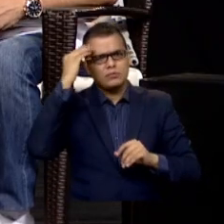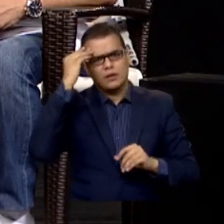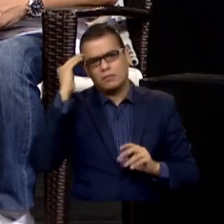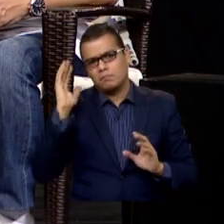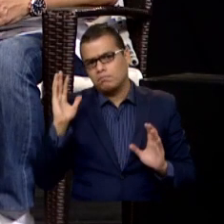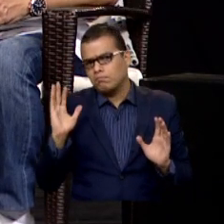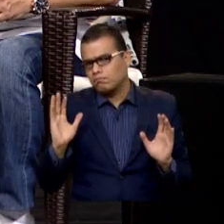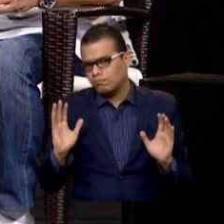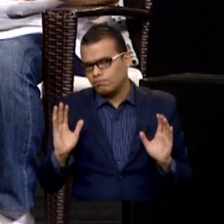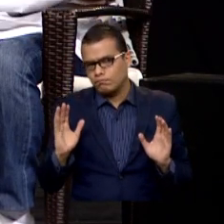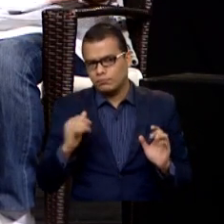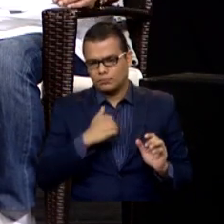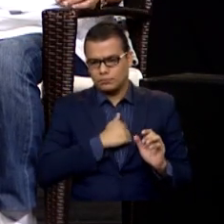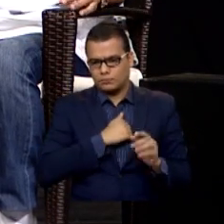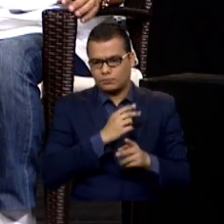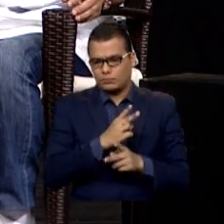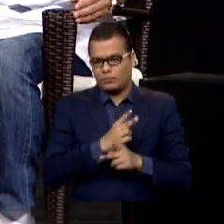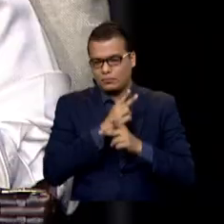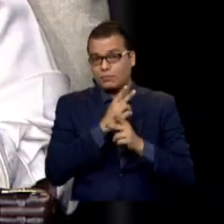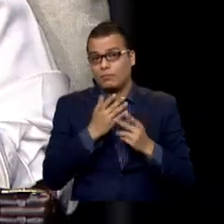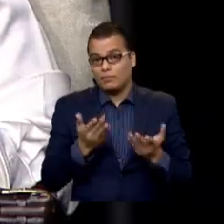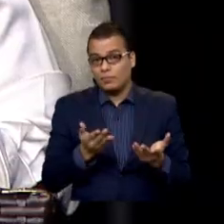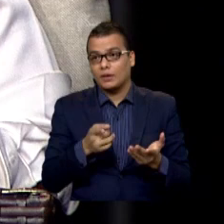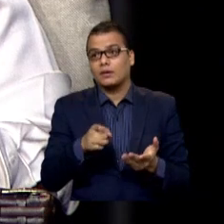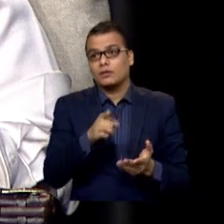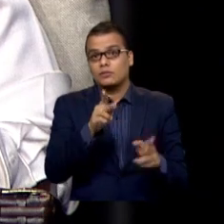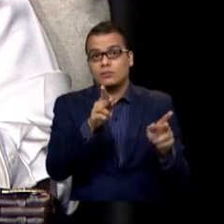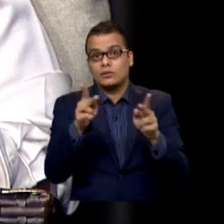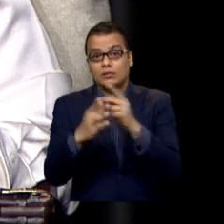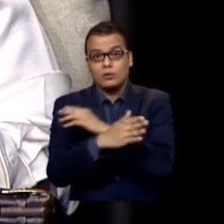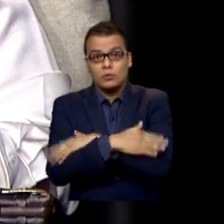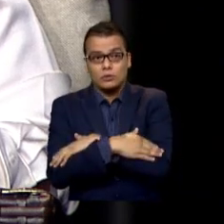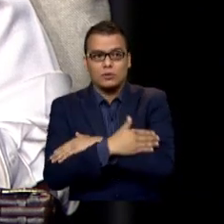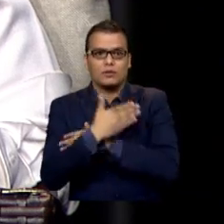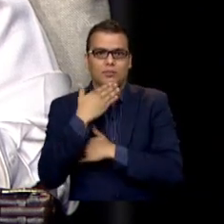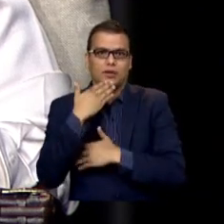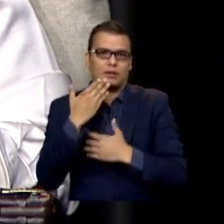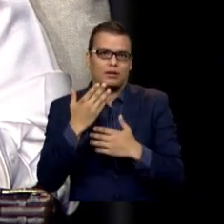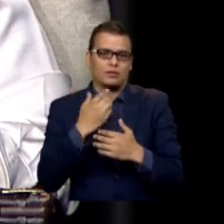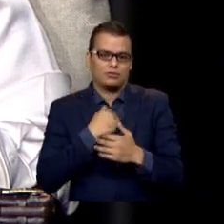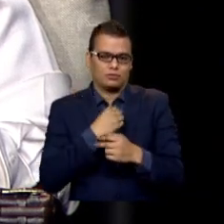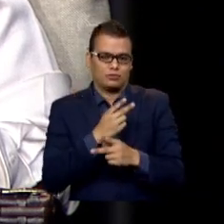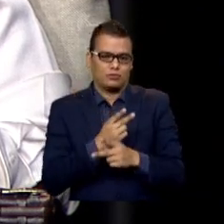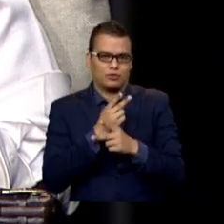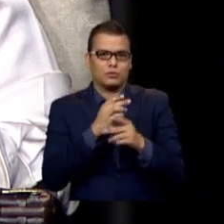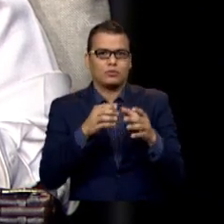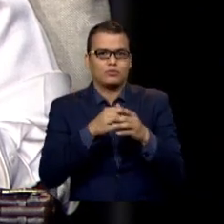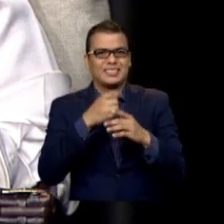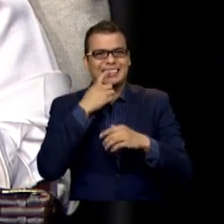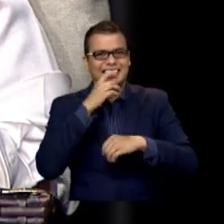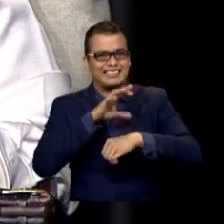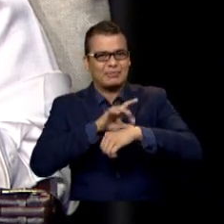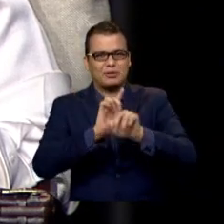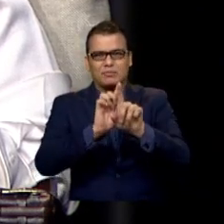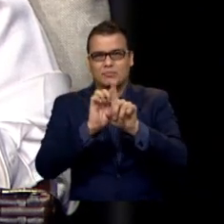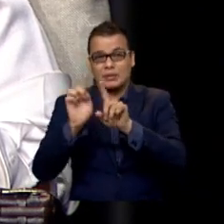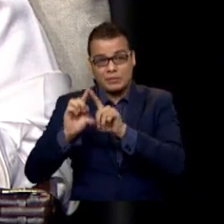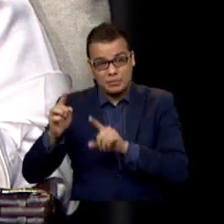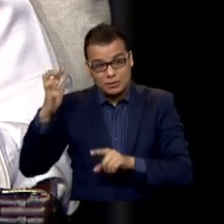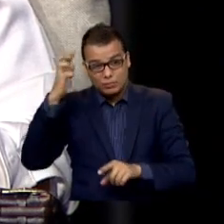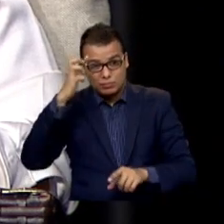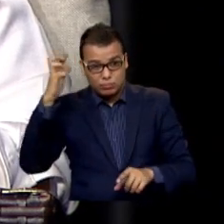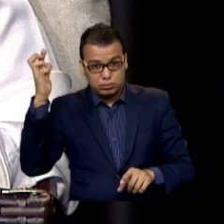de que su cuidado depende del cuidado de sus pacientes. Venimos trabajando con odontólogos, ortodoncistas,